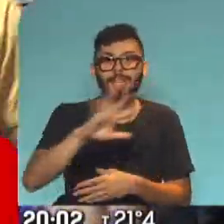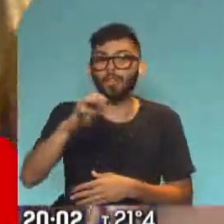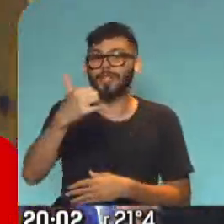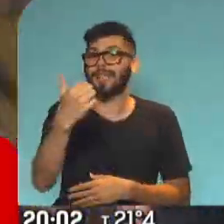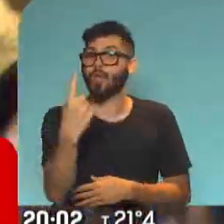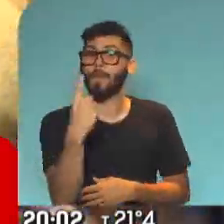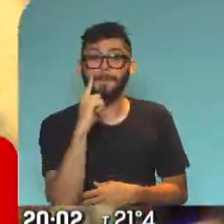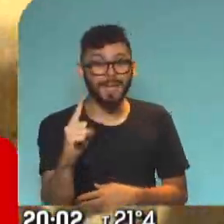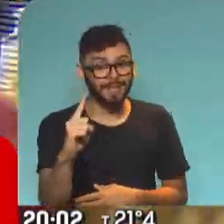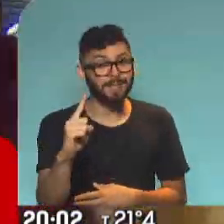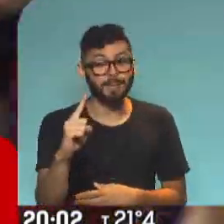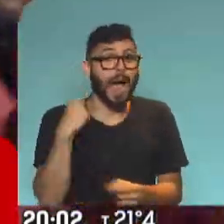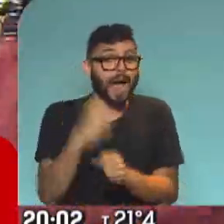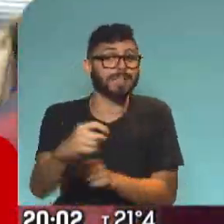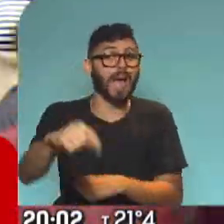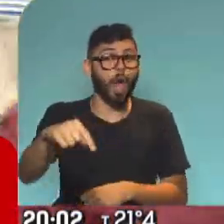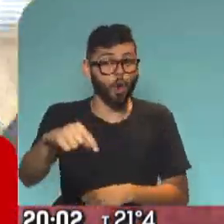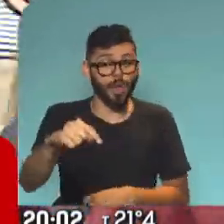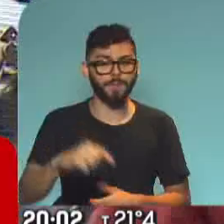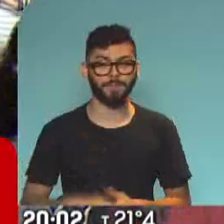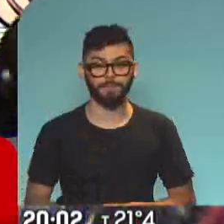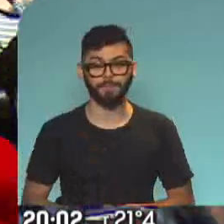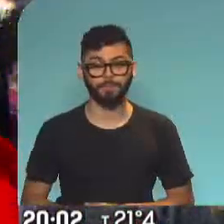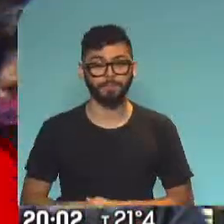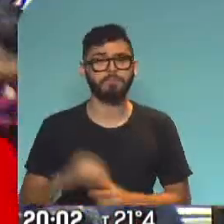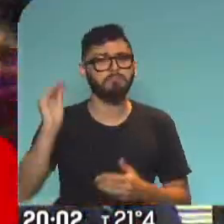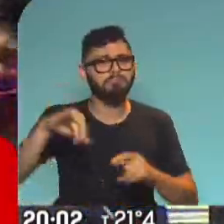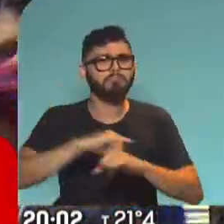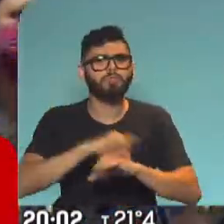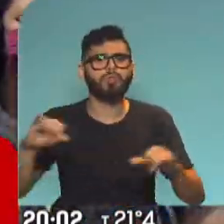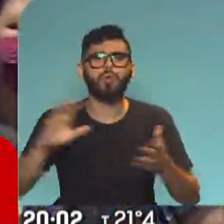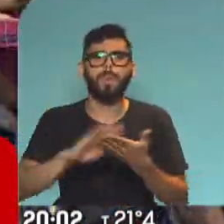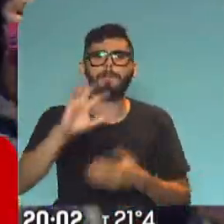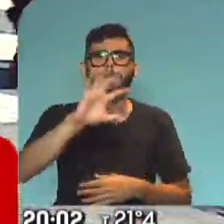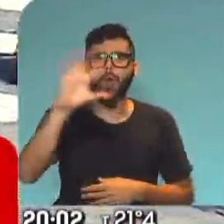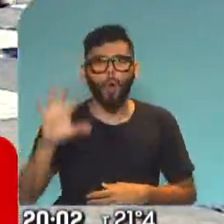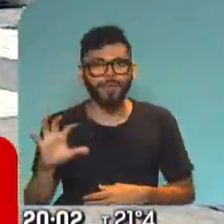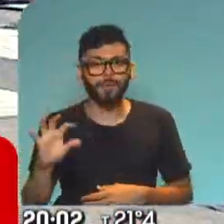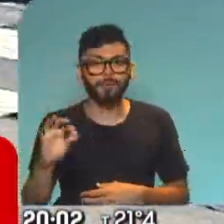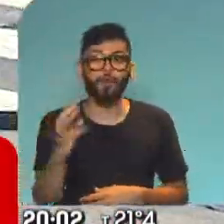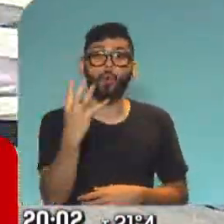1.561.000 hasta el momento. Repasamos algunos datos que tienen que ver con las provincias.